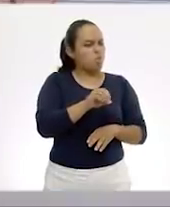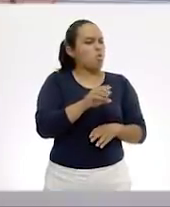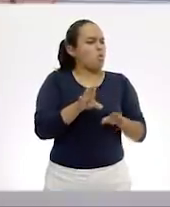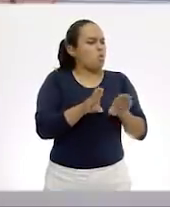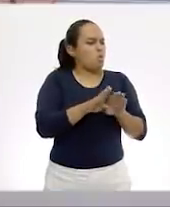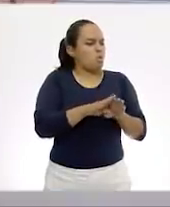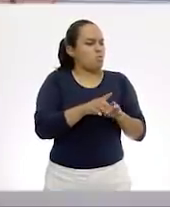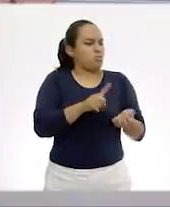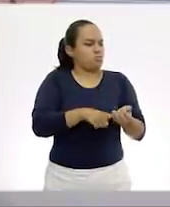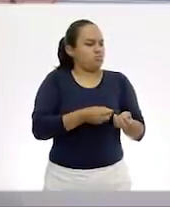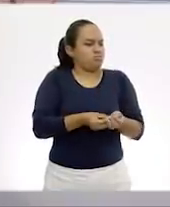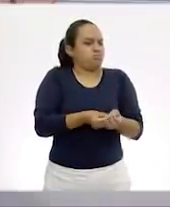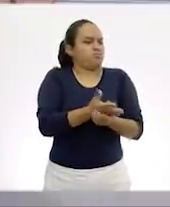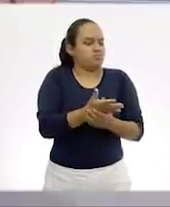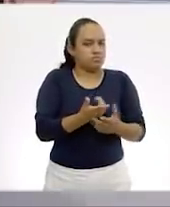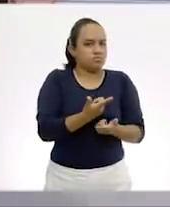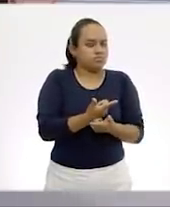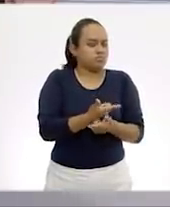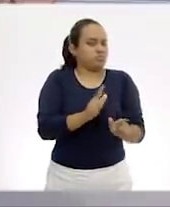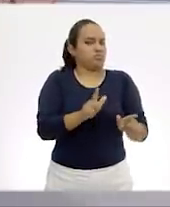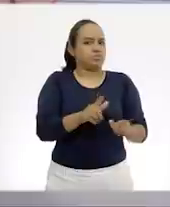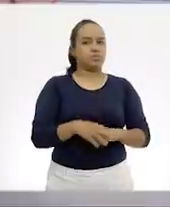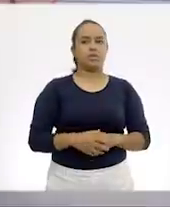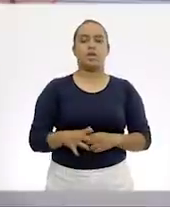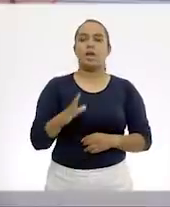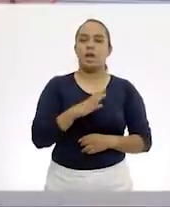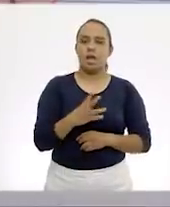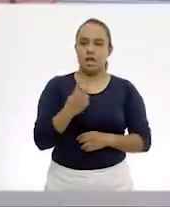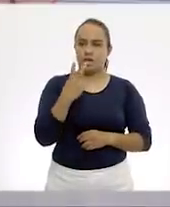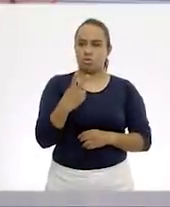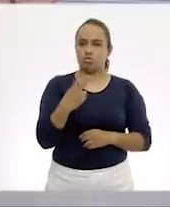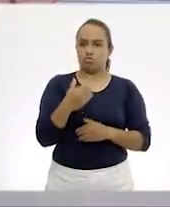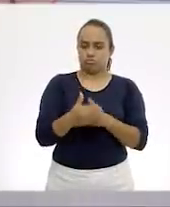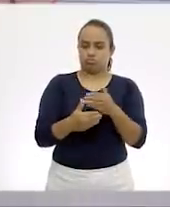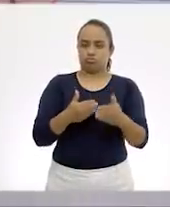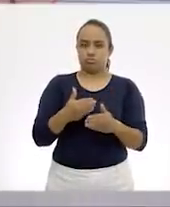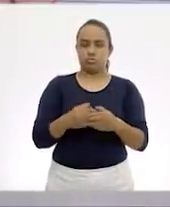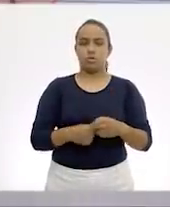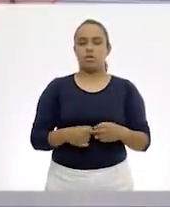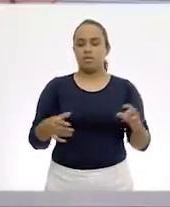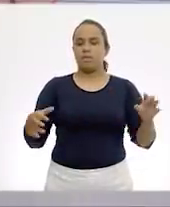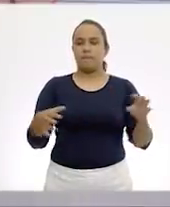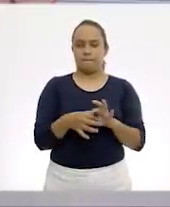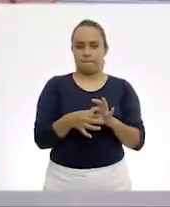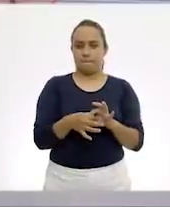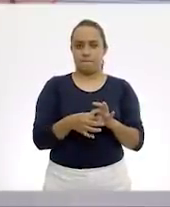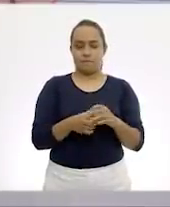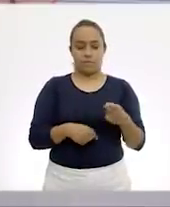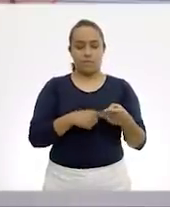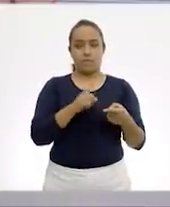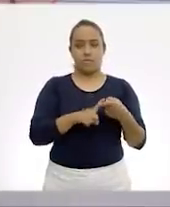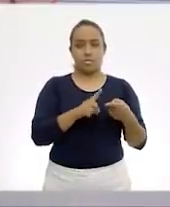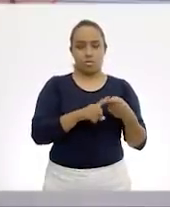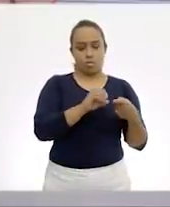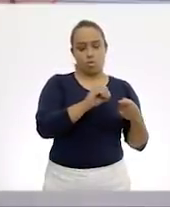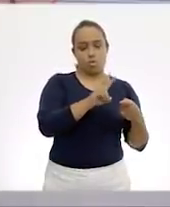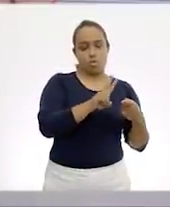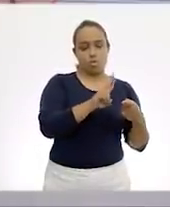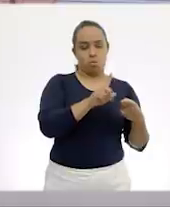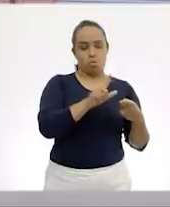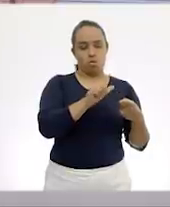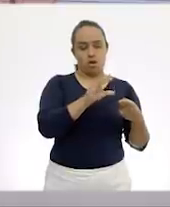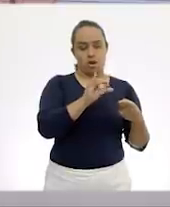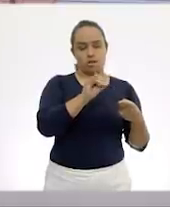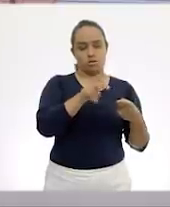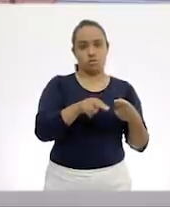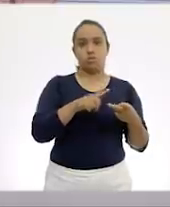Bien, entonces tenemos que hablar de dos procesos muy relacionados. Uno es la ovulación y el